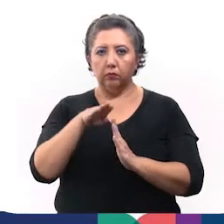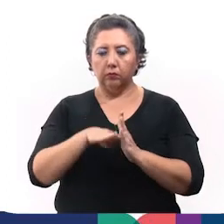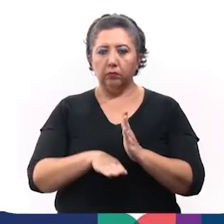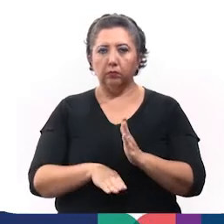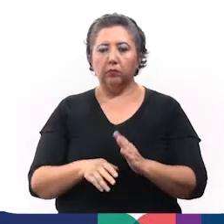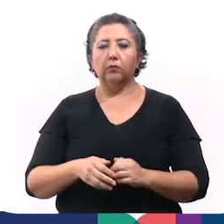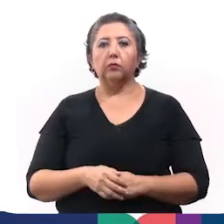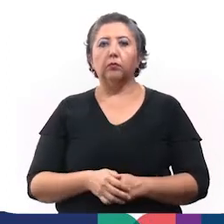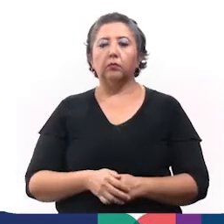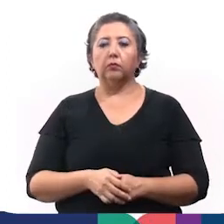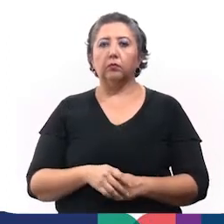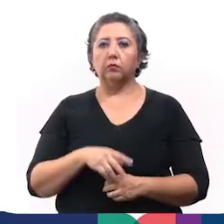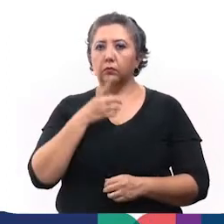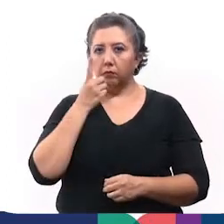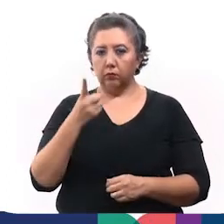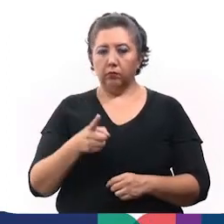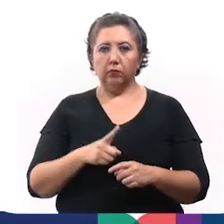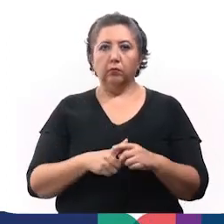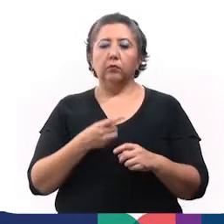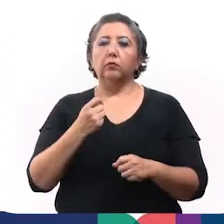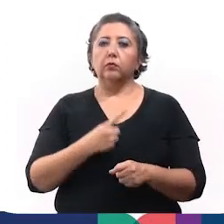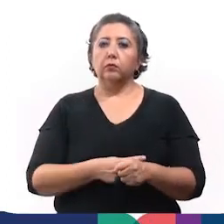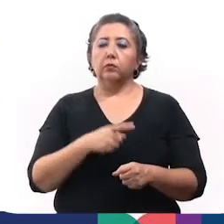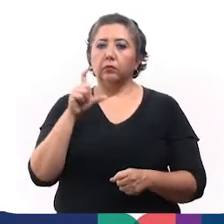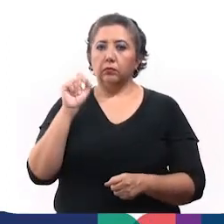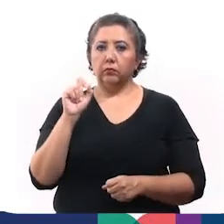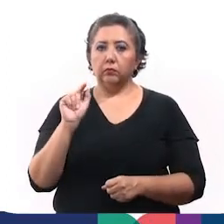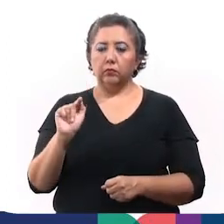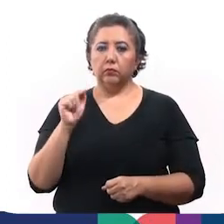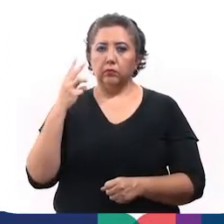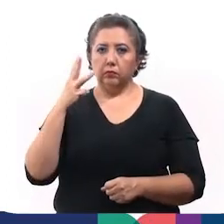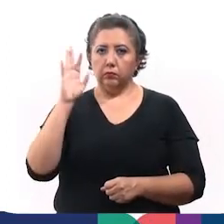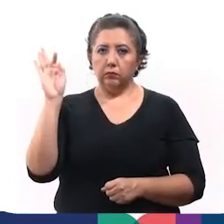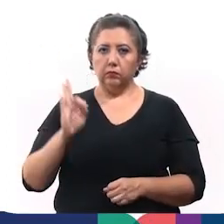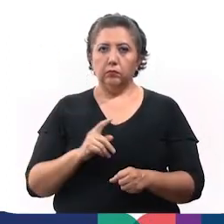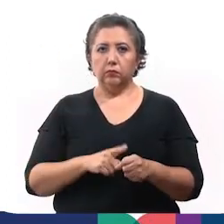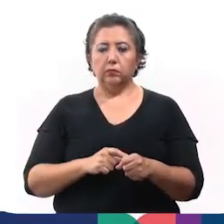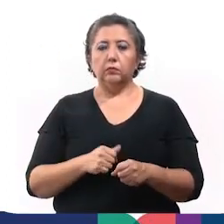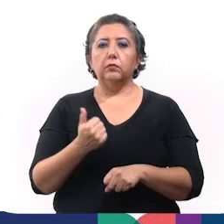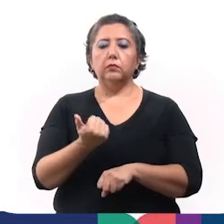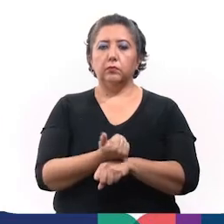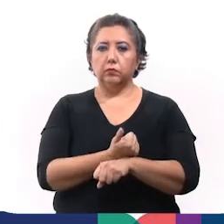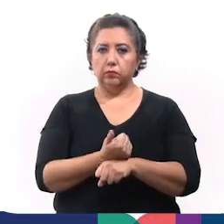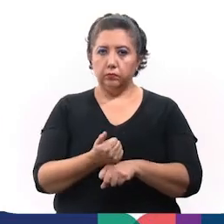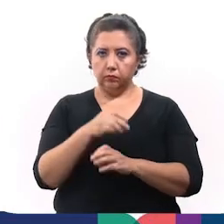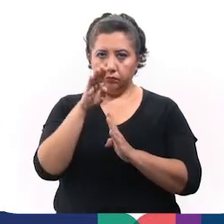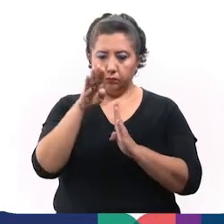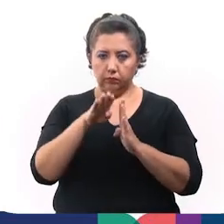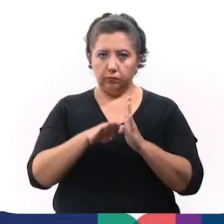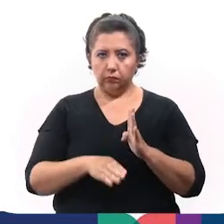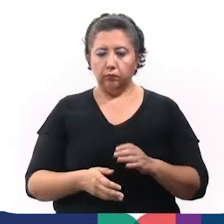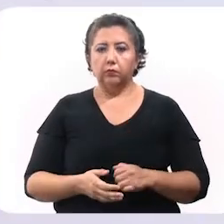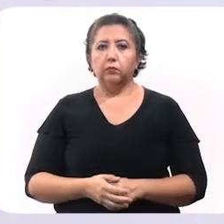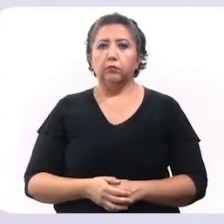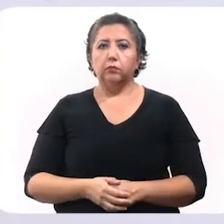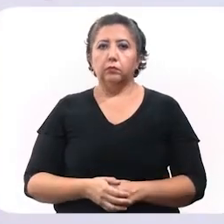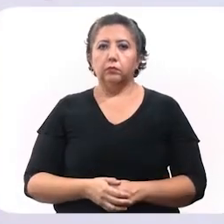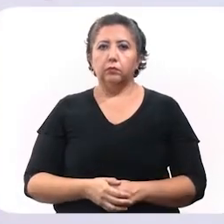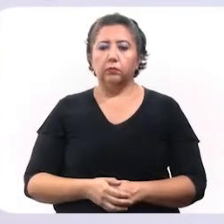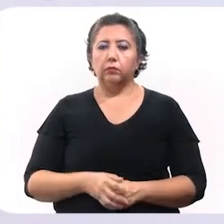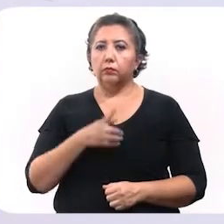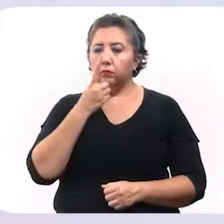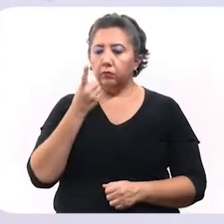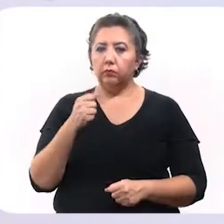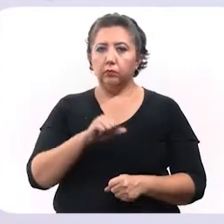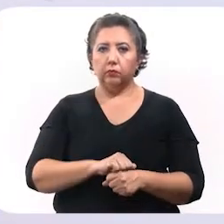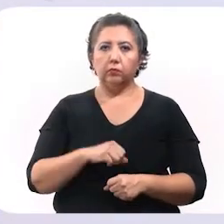descenso. La positividad de los casos es de 20.3%. Está en color amarillo y en descenso.